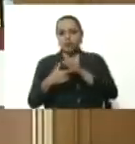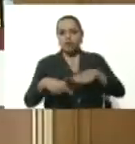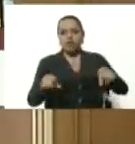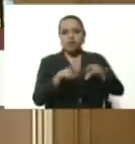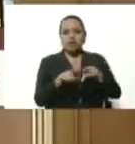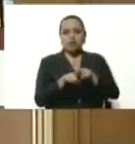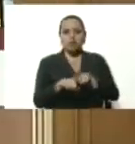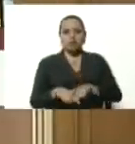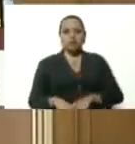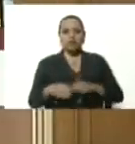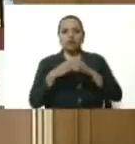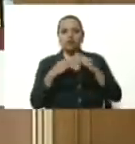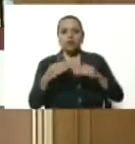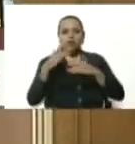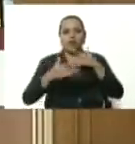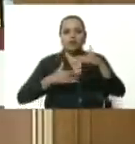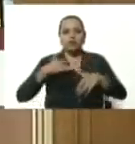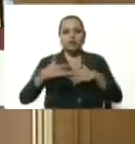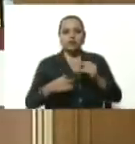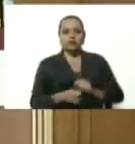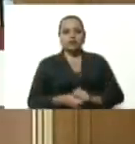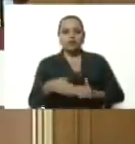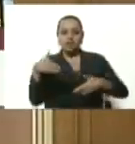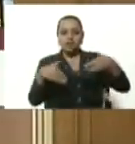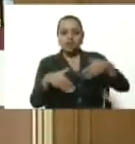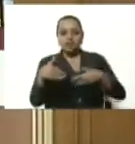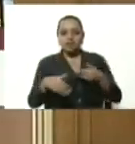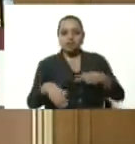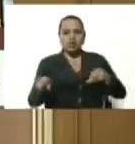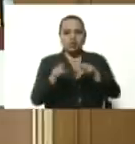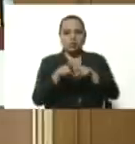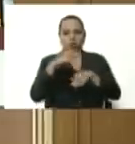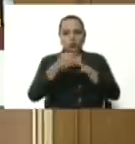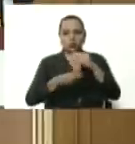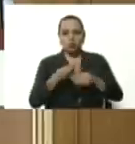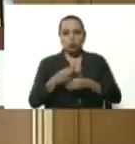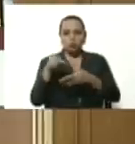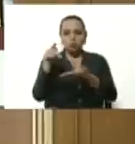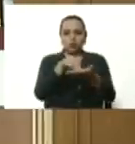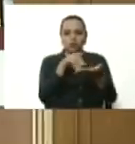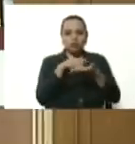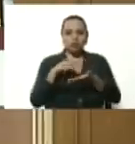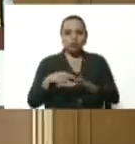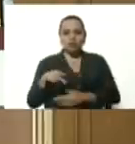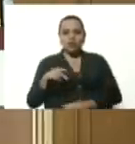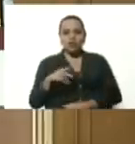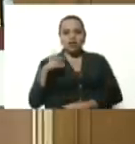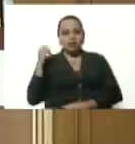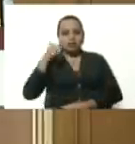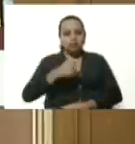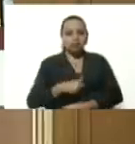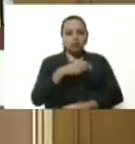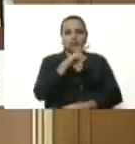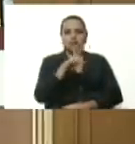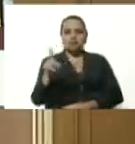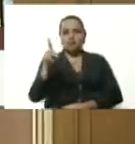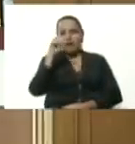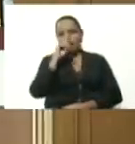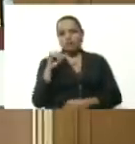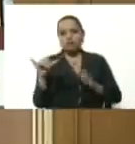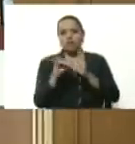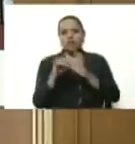sido todas las jornadas electorales que hemos nosotros protagonizado en estos 21 años casi